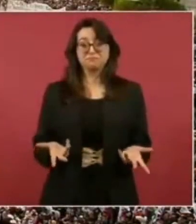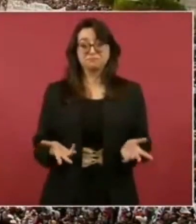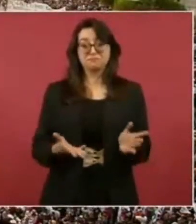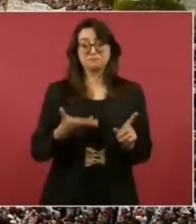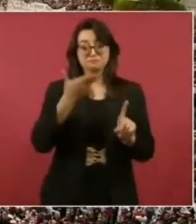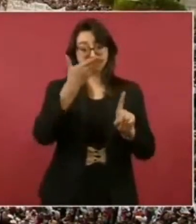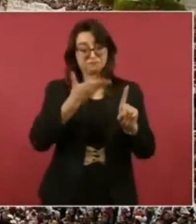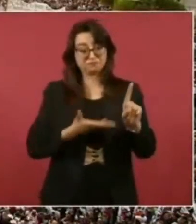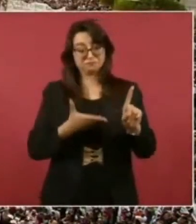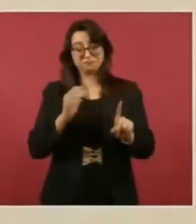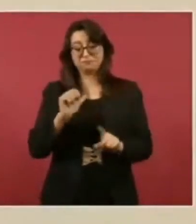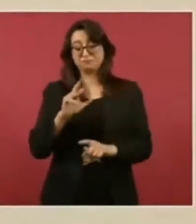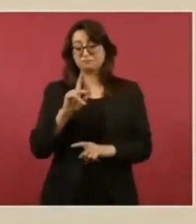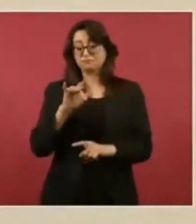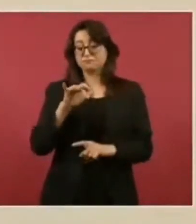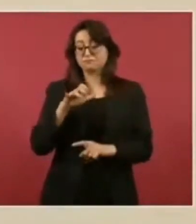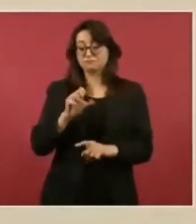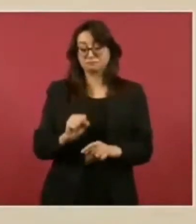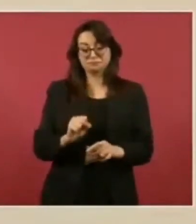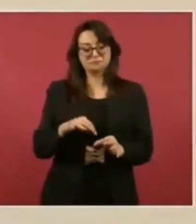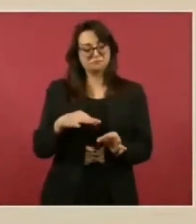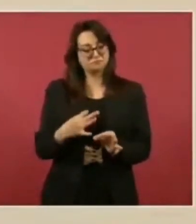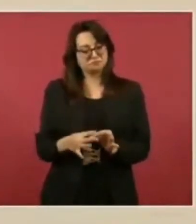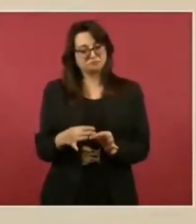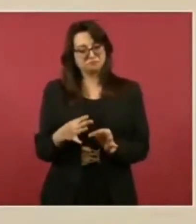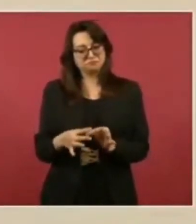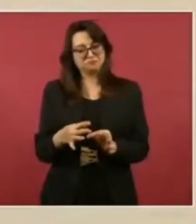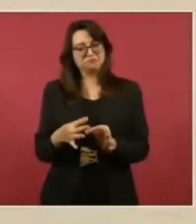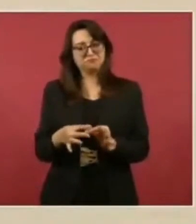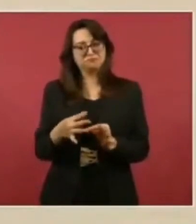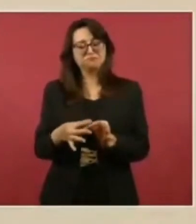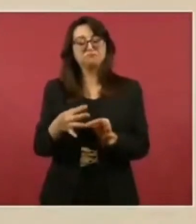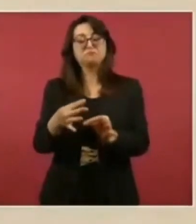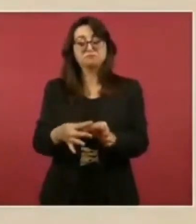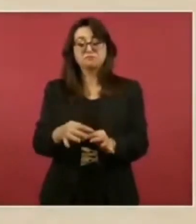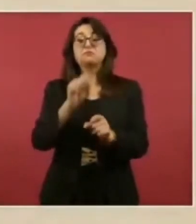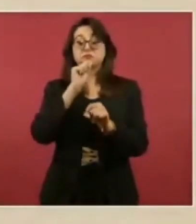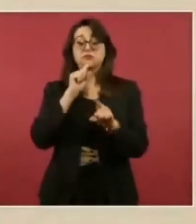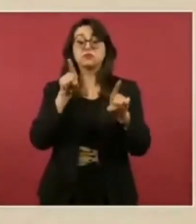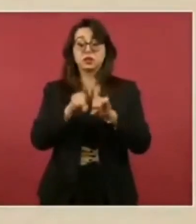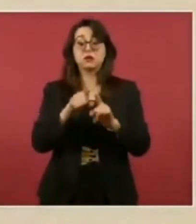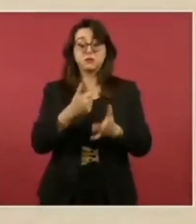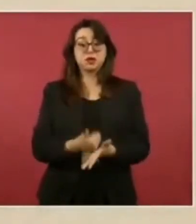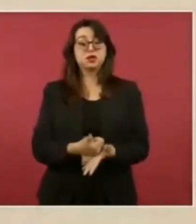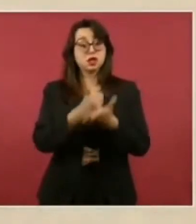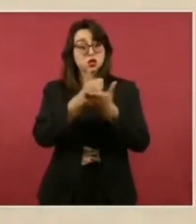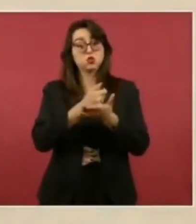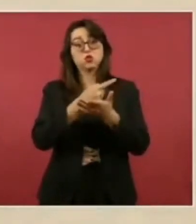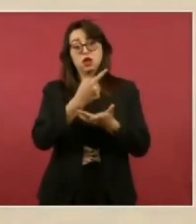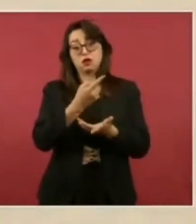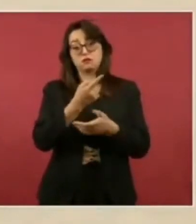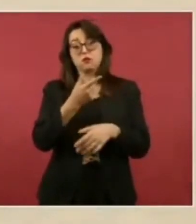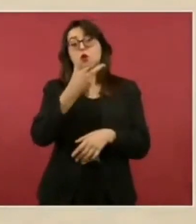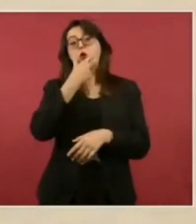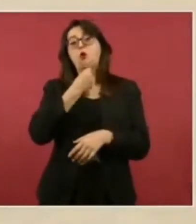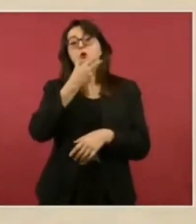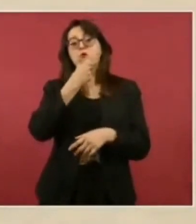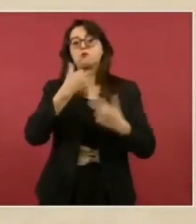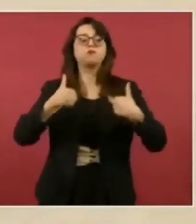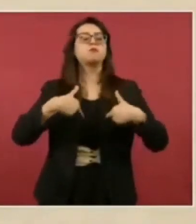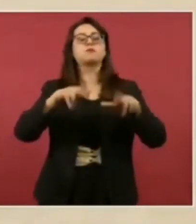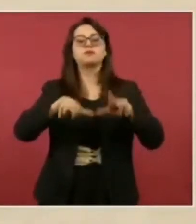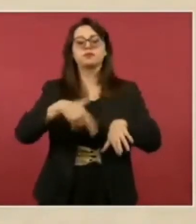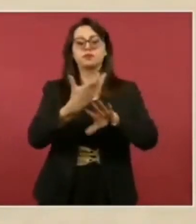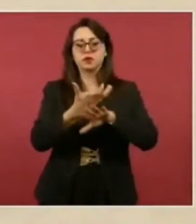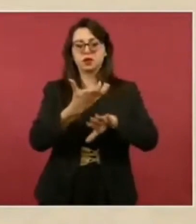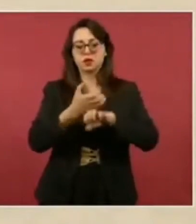mucho que ver el embajador de Estados Unidos en México, Joseph Daniel, quien actuó